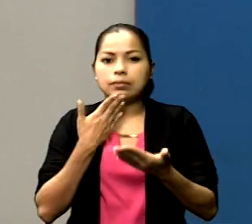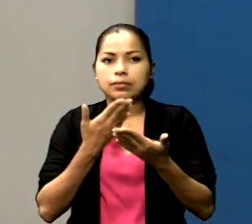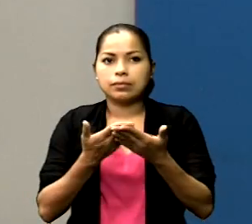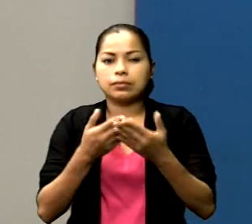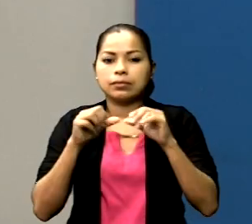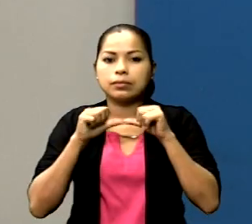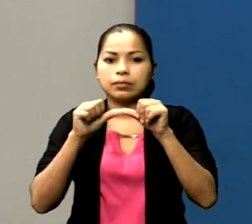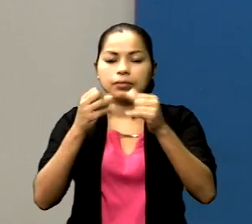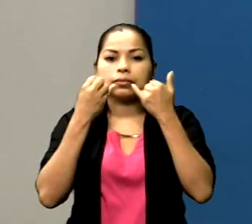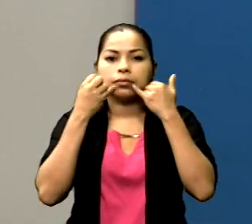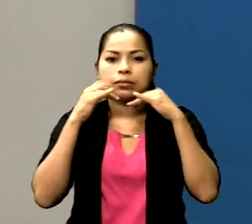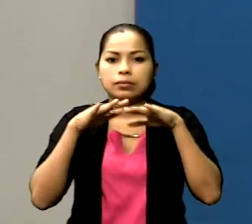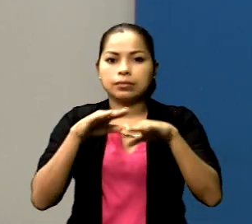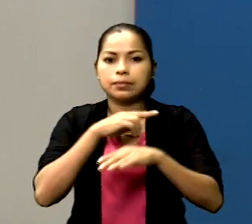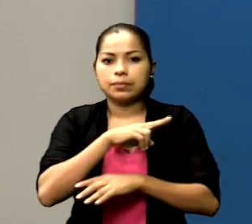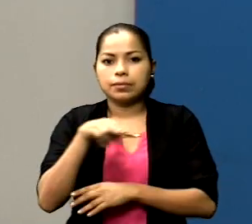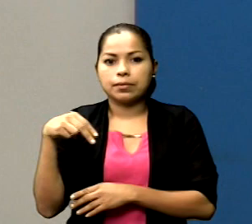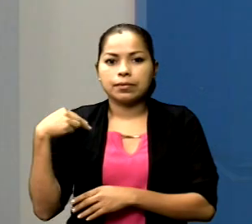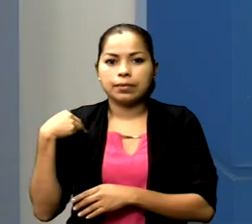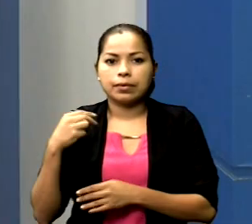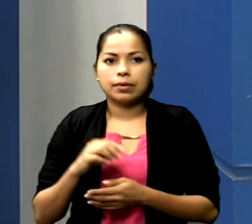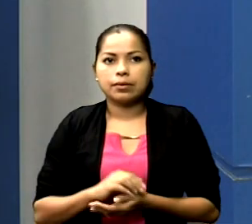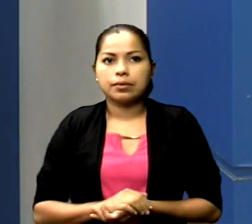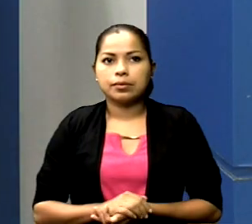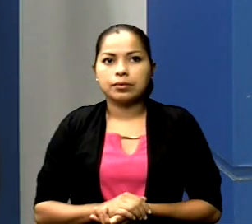Gracias por seguir informándose con nosotros.